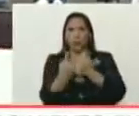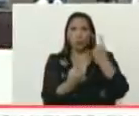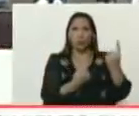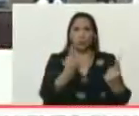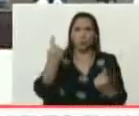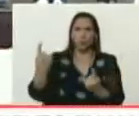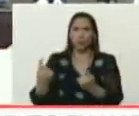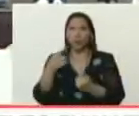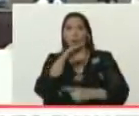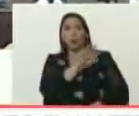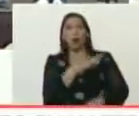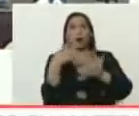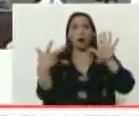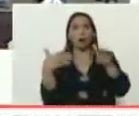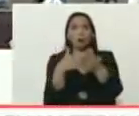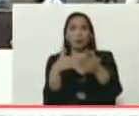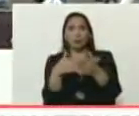una por una, 48.000 comunidades